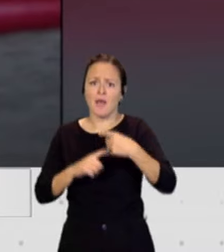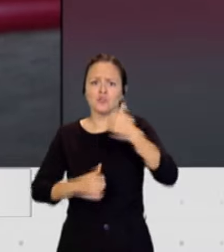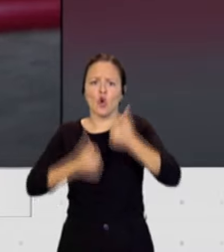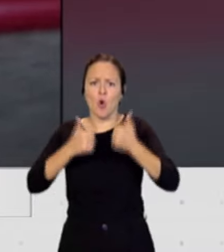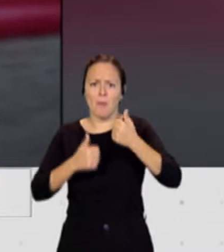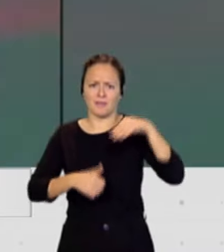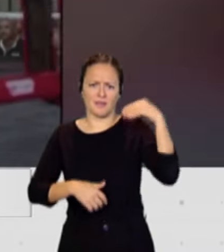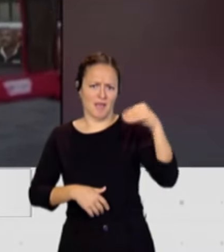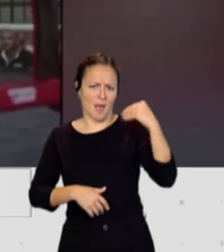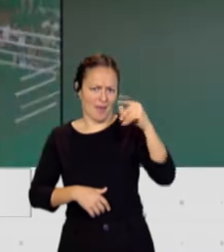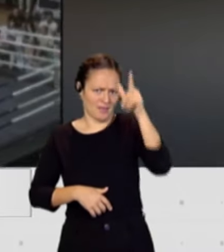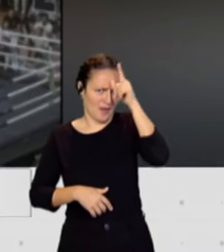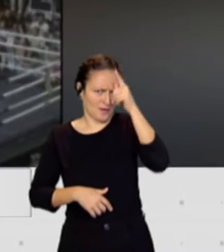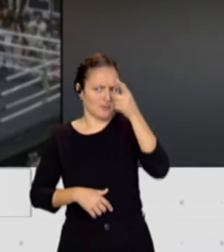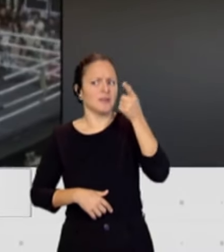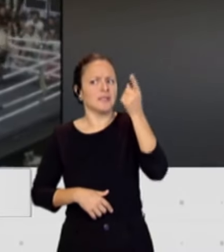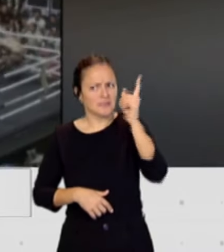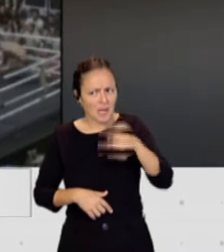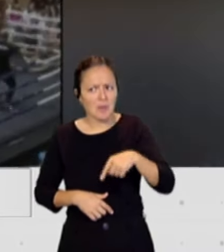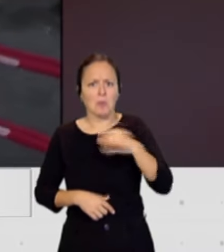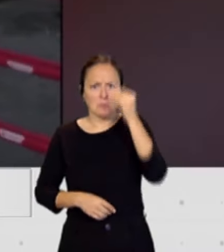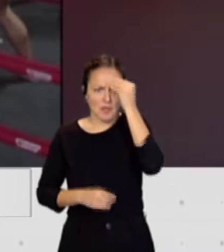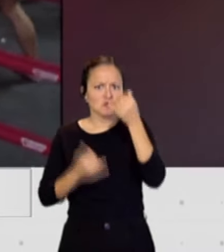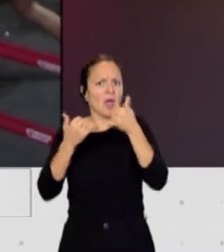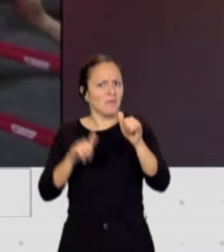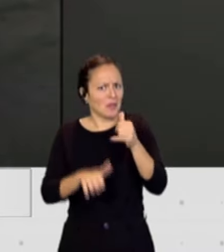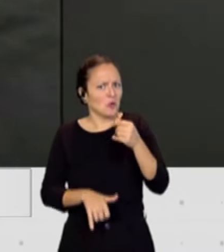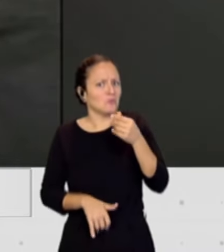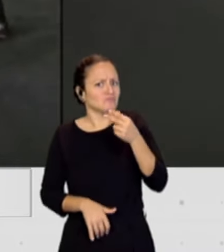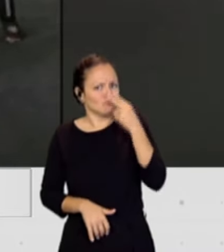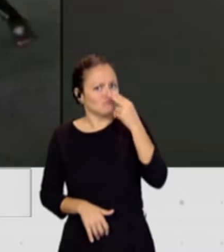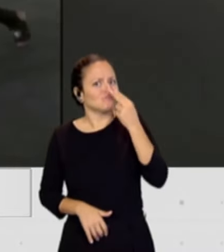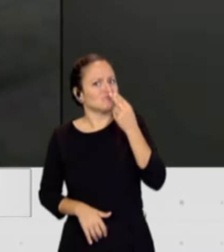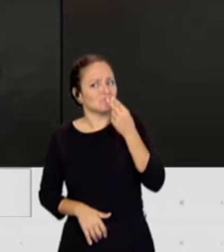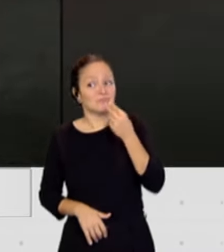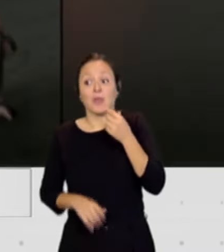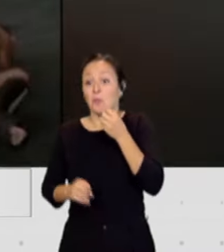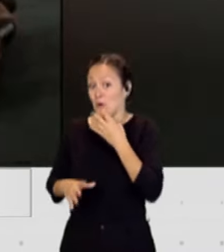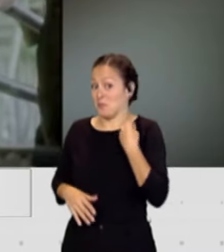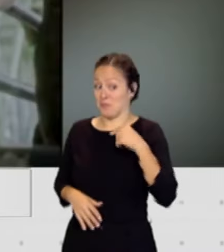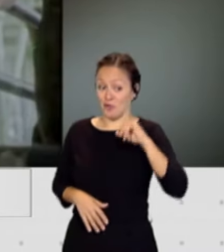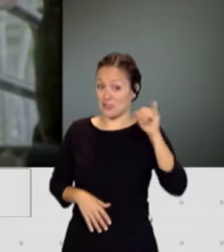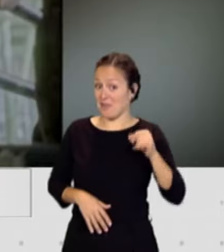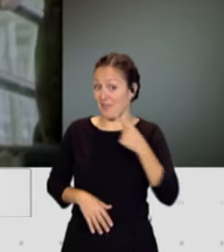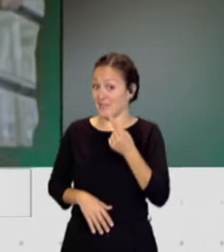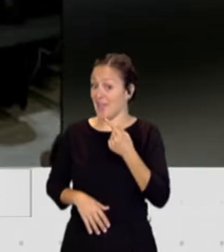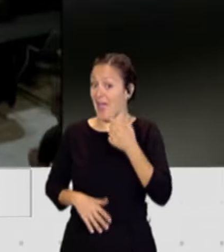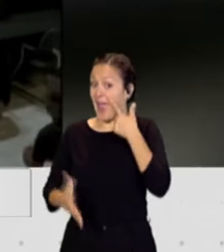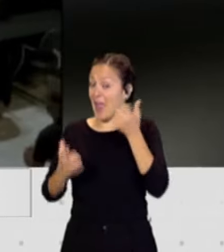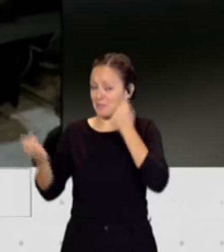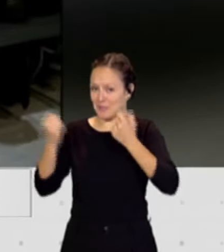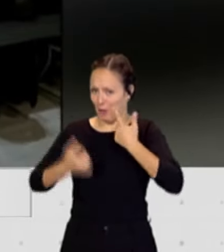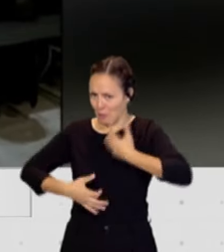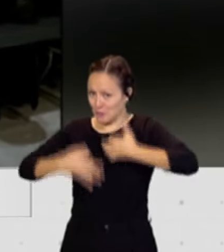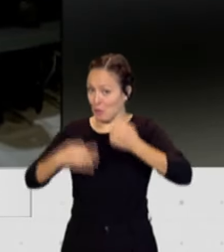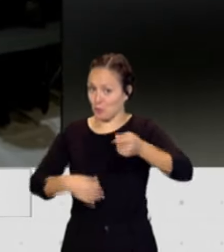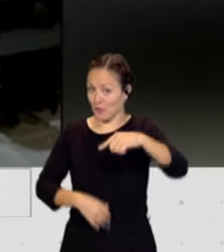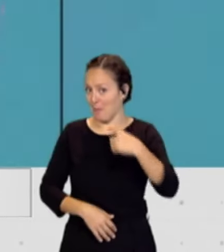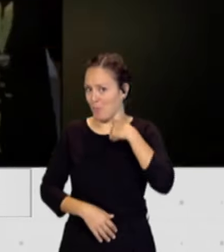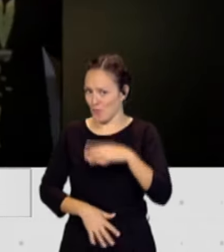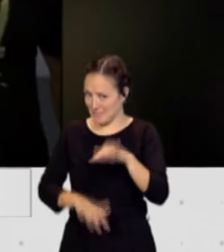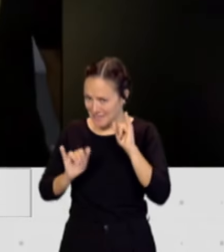que el evento está bastante bien que nadie se lo pierda porque el espectáculo como decimos está garantizado